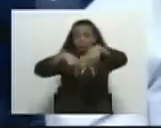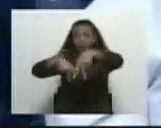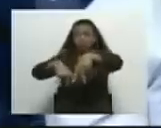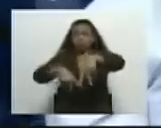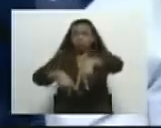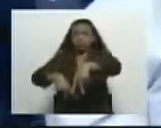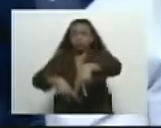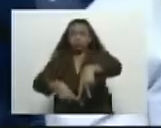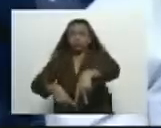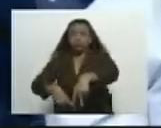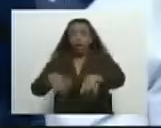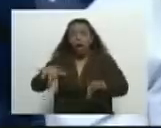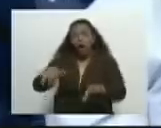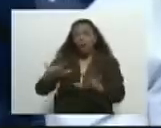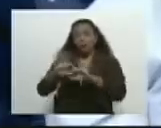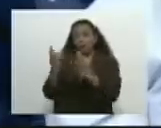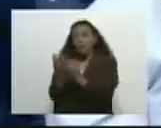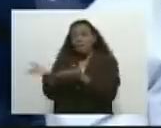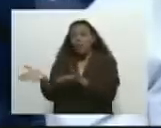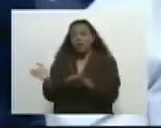quien ahora está con su familia,